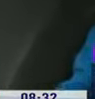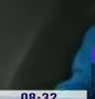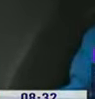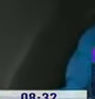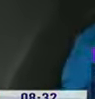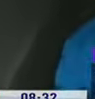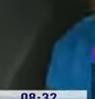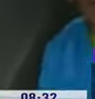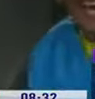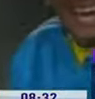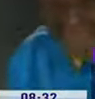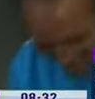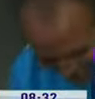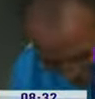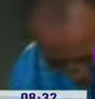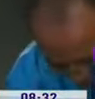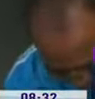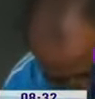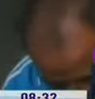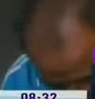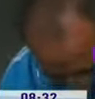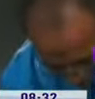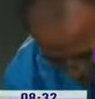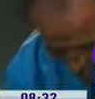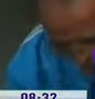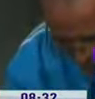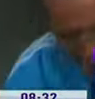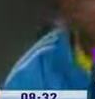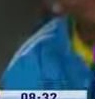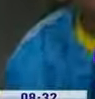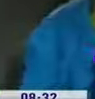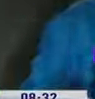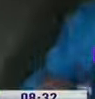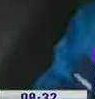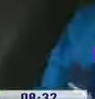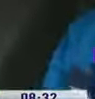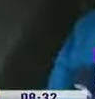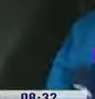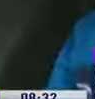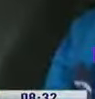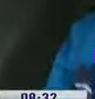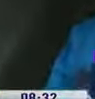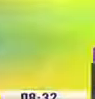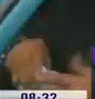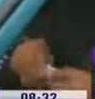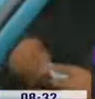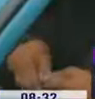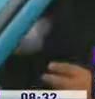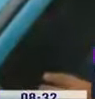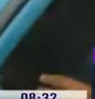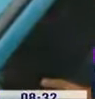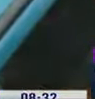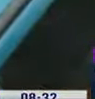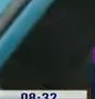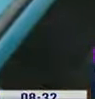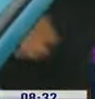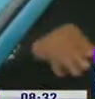déjeme. Le veo asomando el bler y le veo ya. Por eso ya. Está cepillado. ¿No tiene papel?